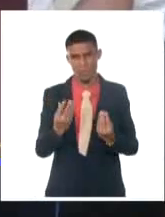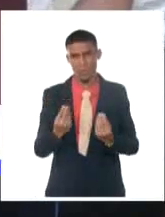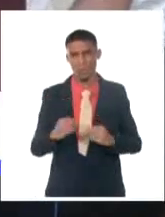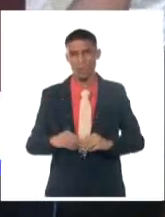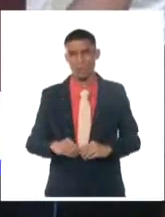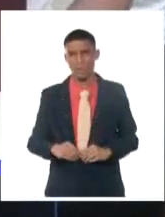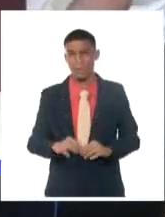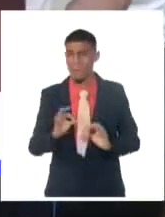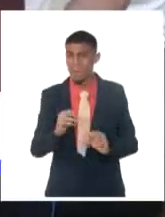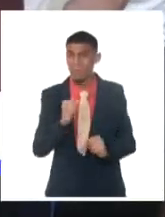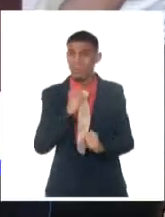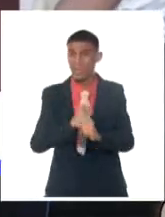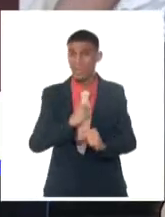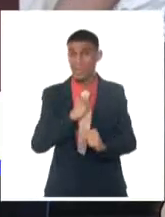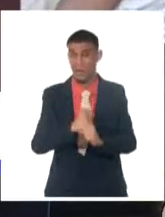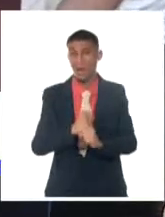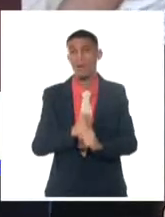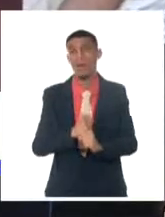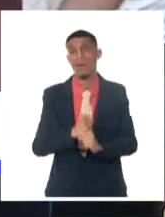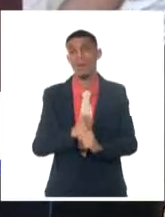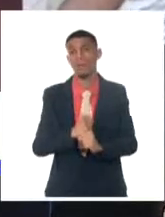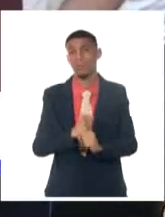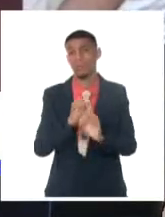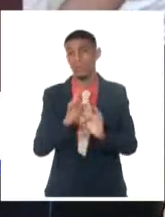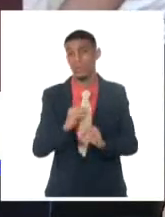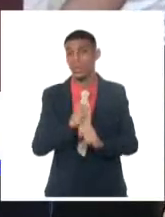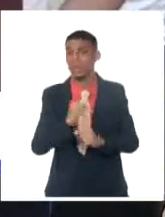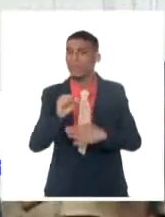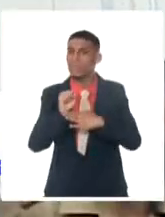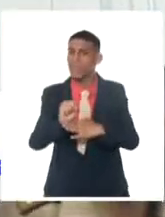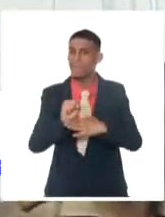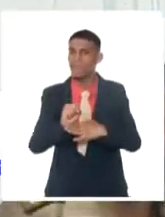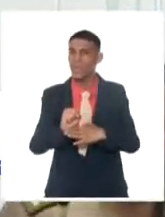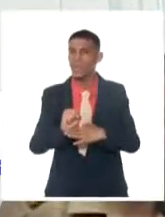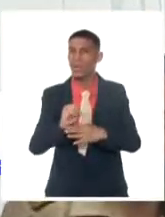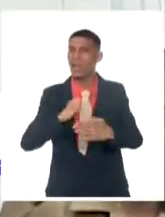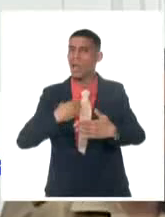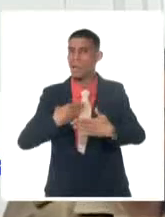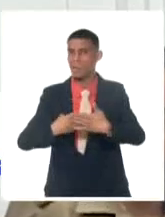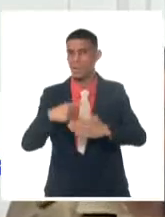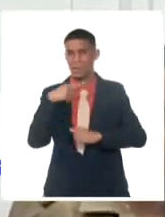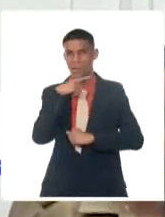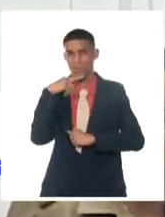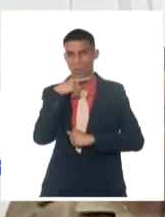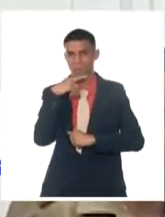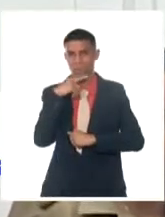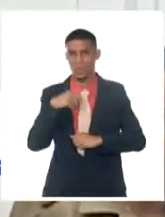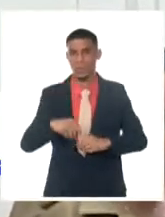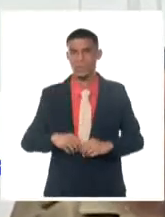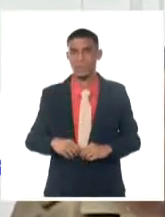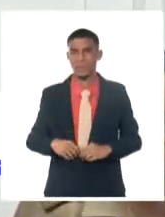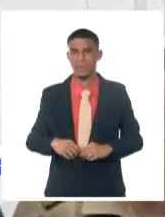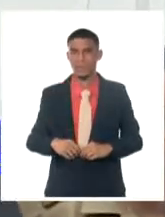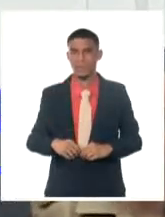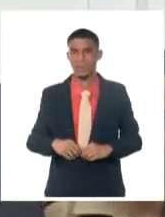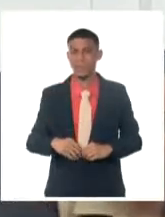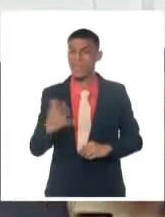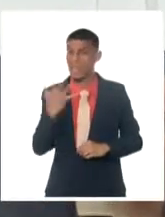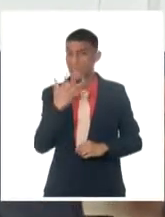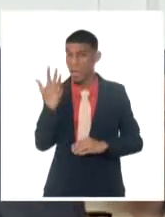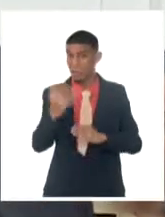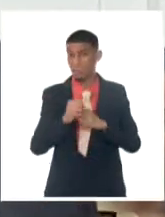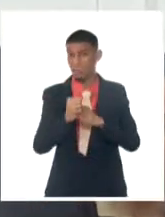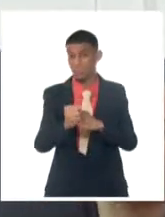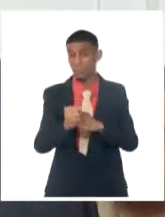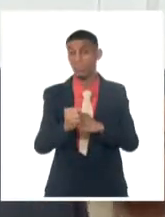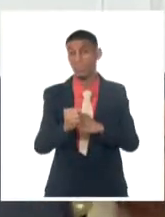efectividad que tiene el trabajo de servicio de aguaciles y sus directivos generosamente encabezado por